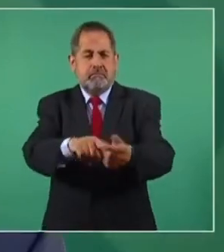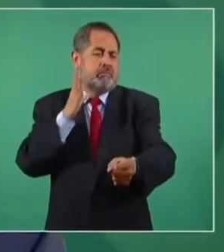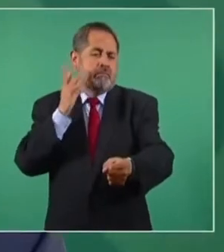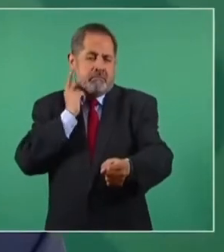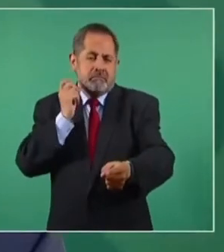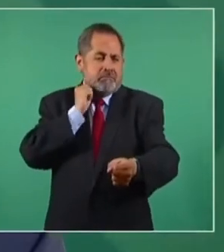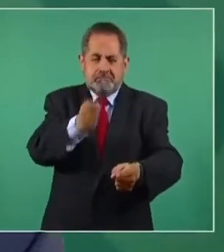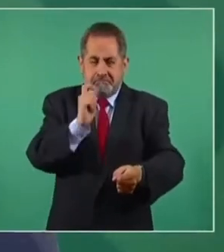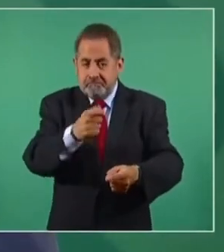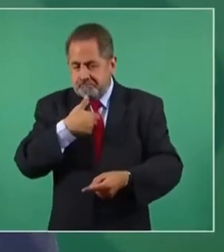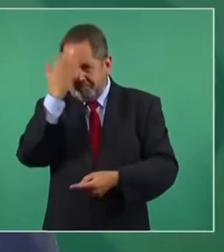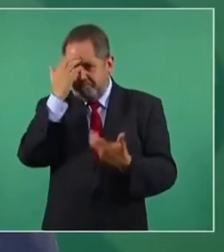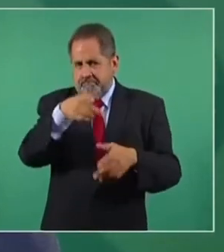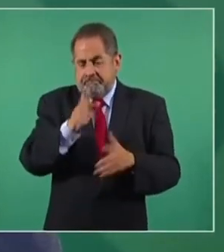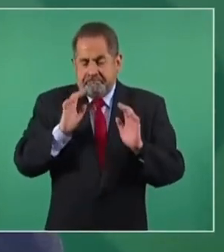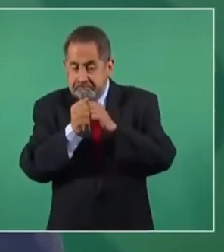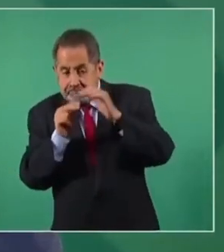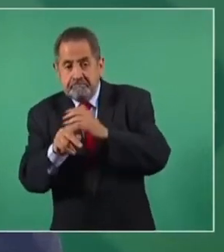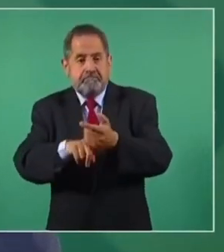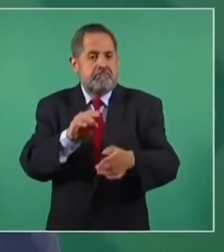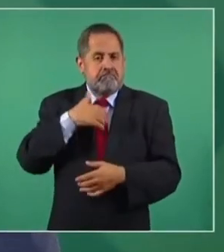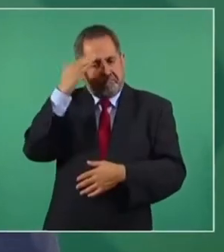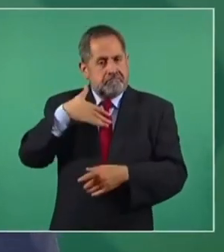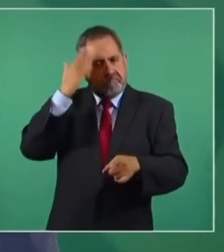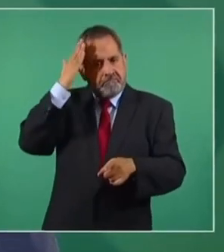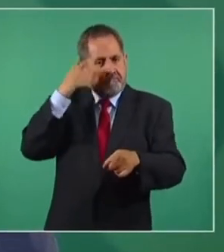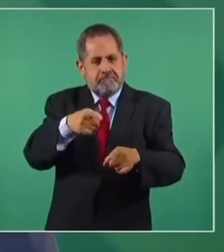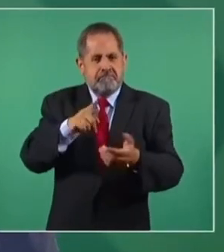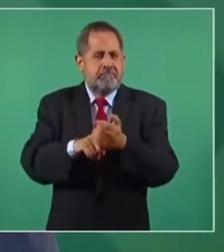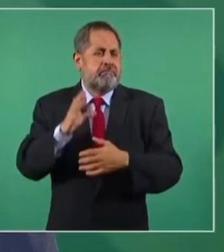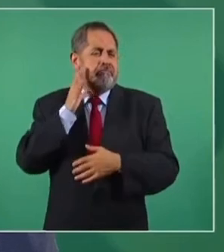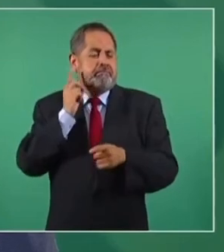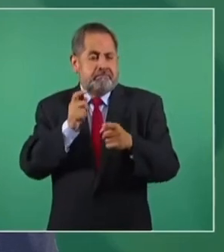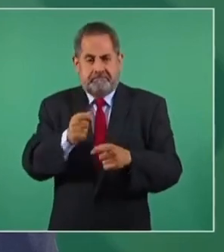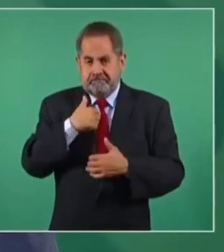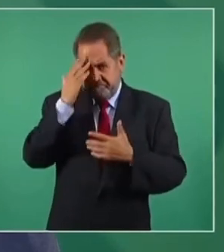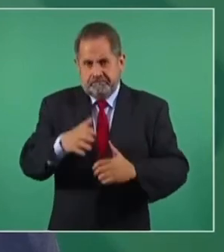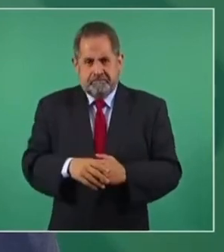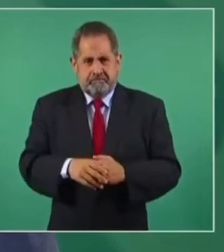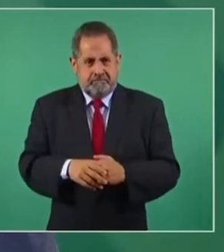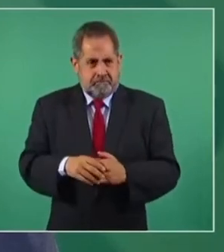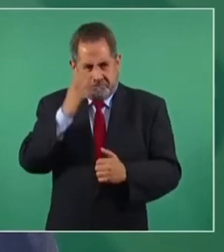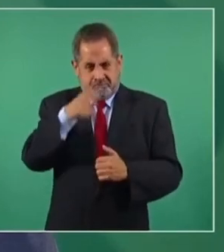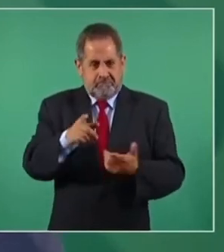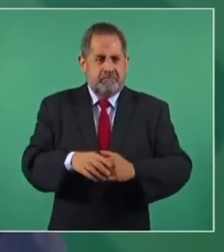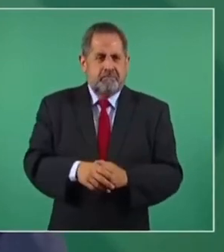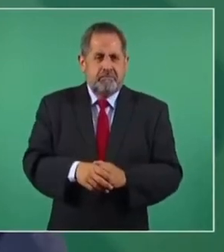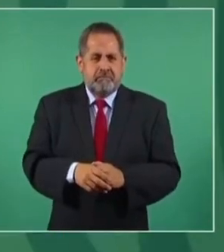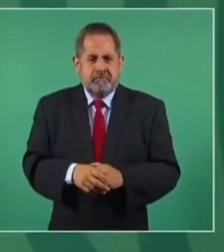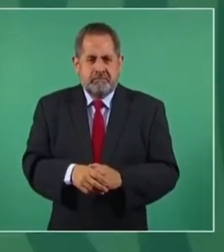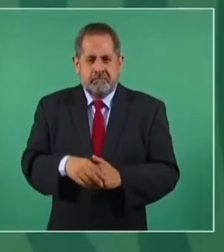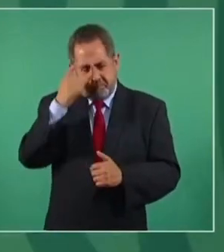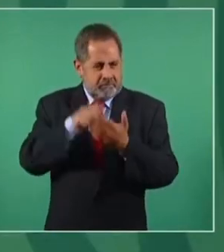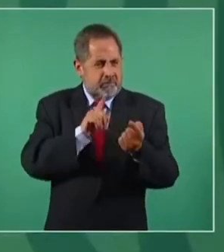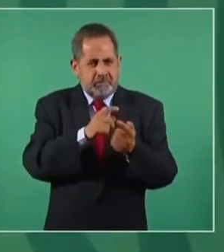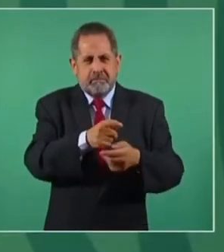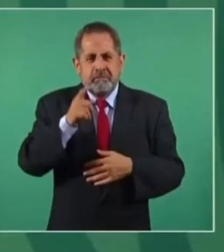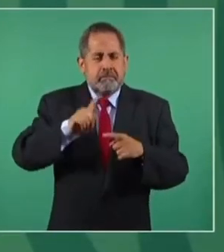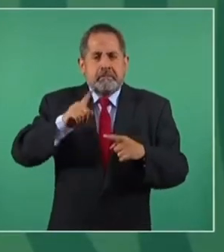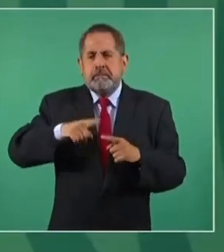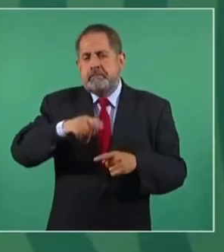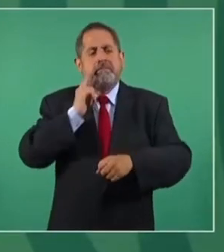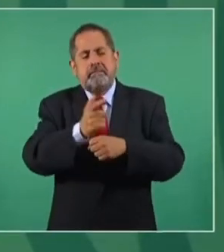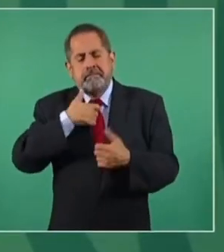Cámara, no conozco al dirigente de la Cámara de Diputados. O sea, seguramente lo he visto, pero digo, no